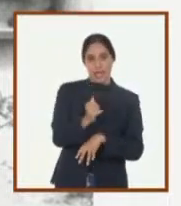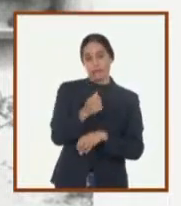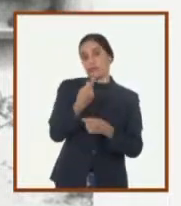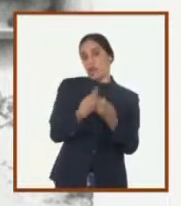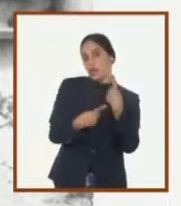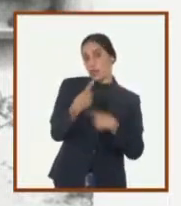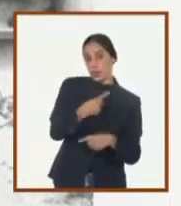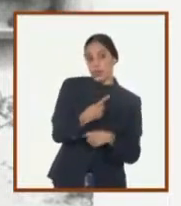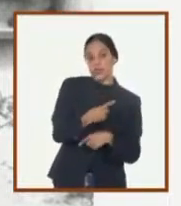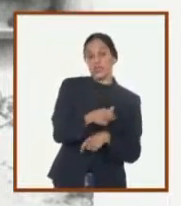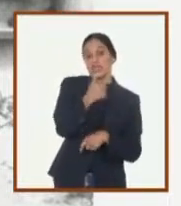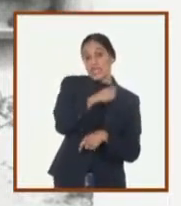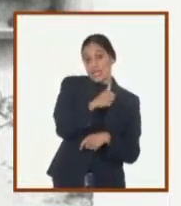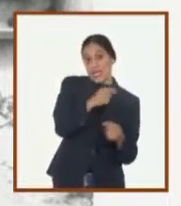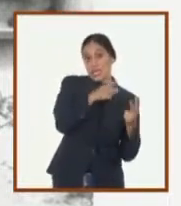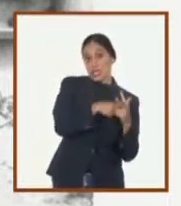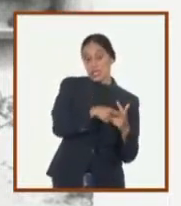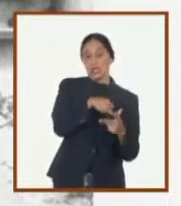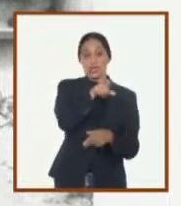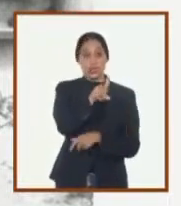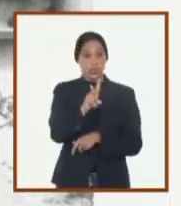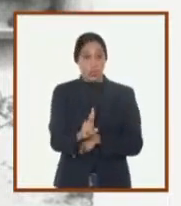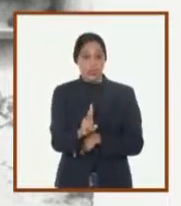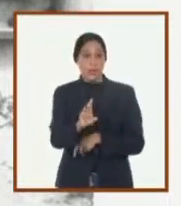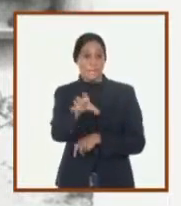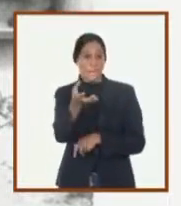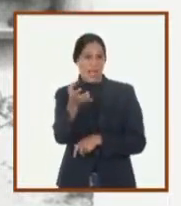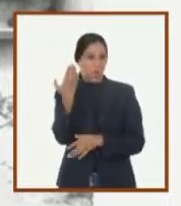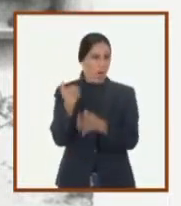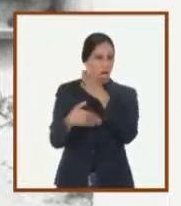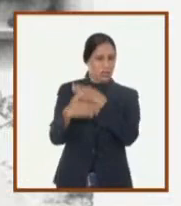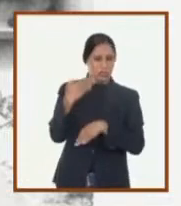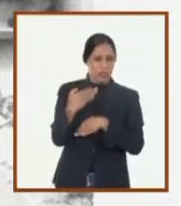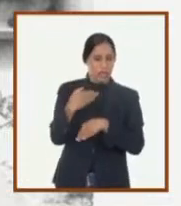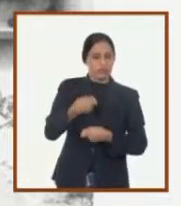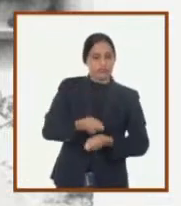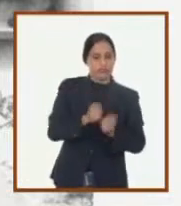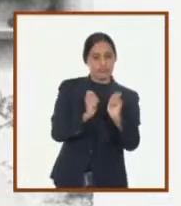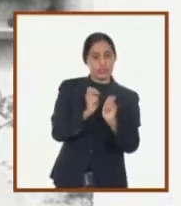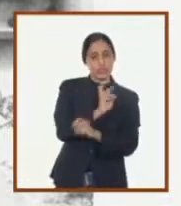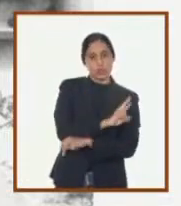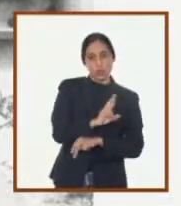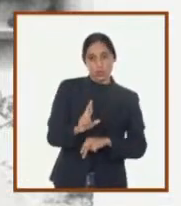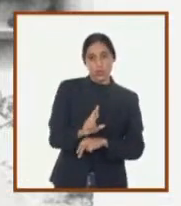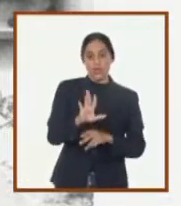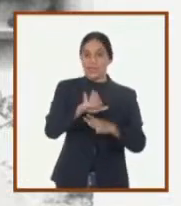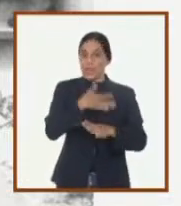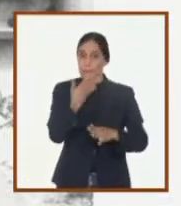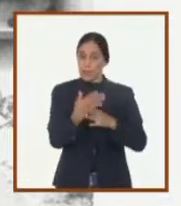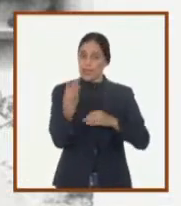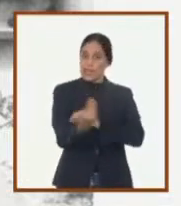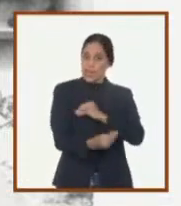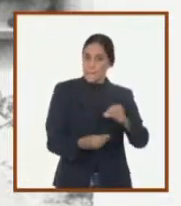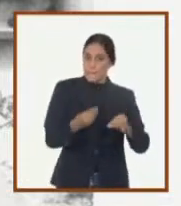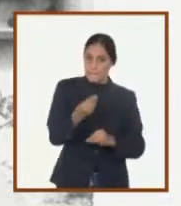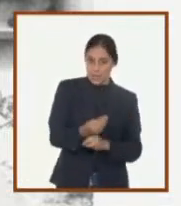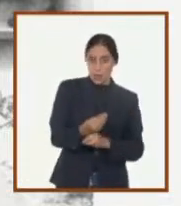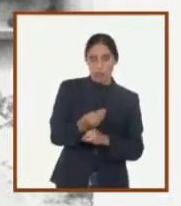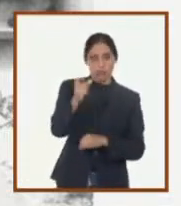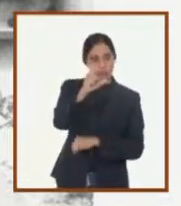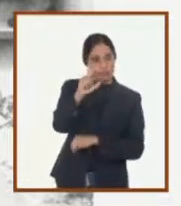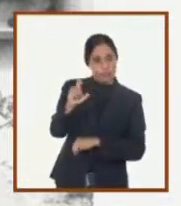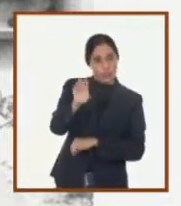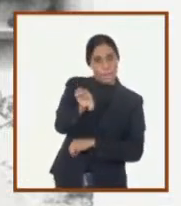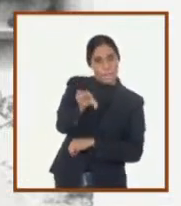que había existido un banco allí antes la Revolución y que era una agencia después del Banco Nacional de Cuba se